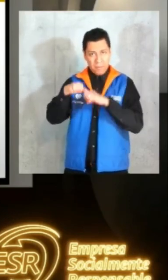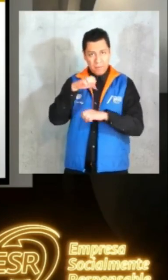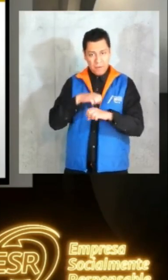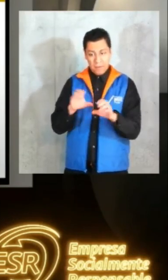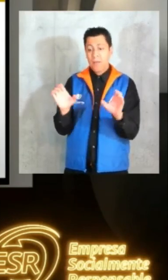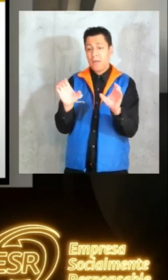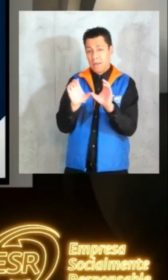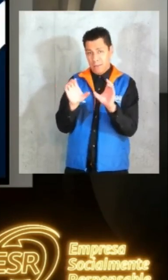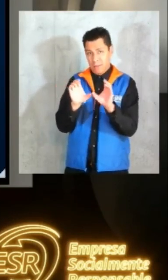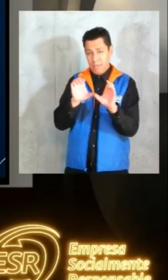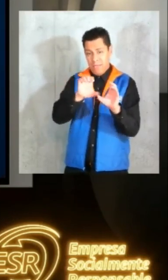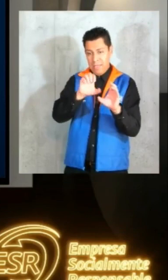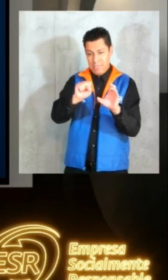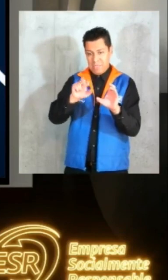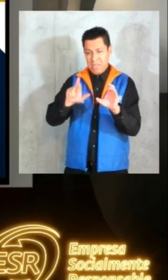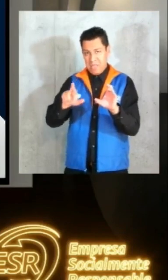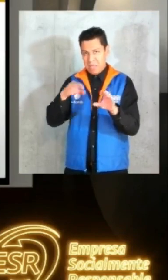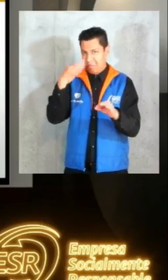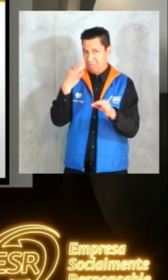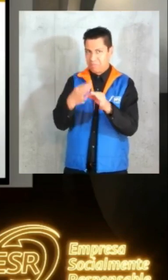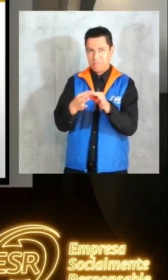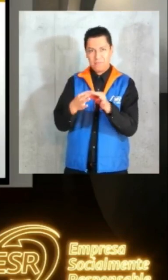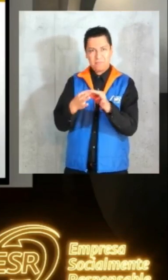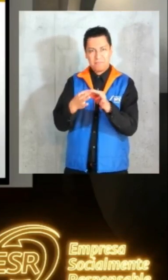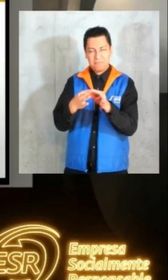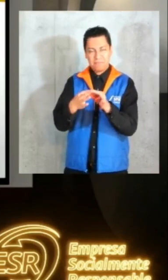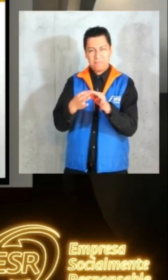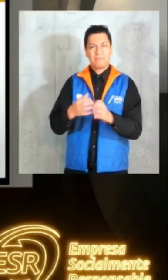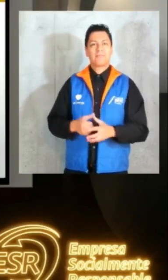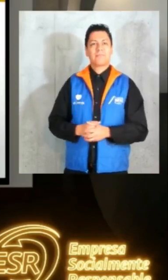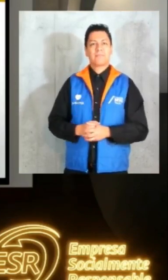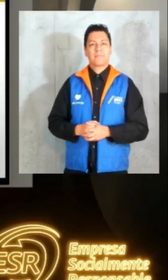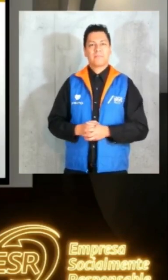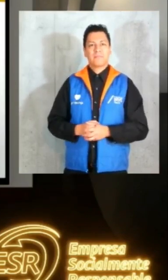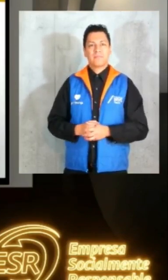años siendo empresa socialmente responsable.